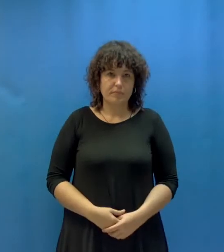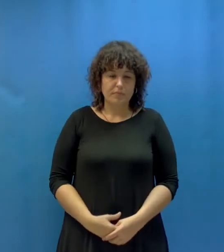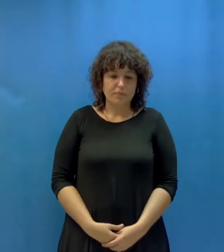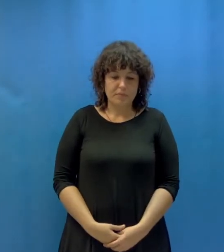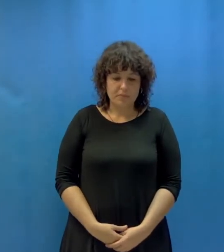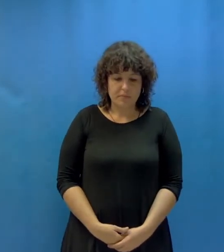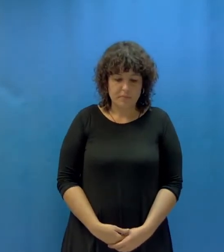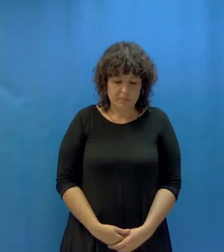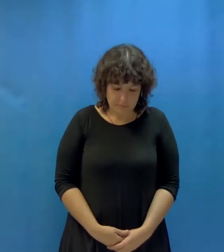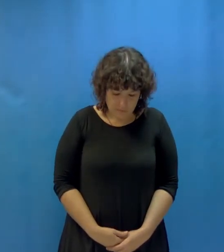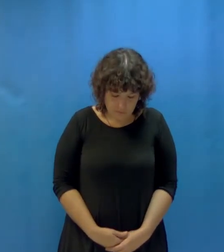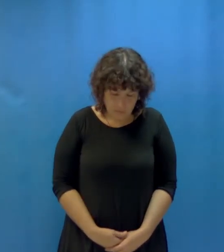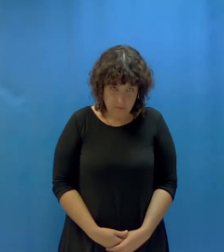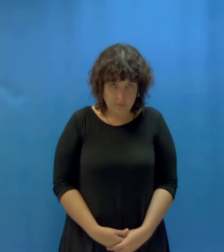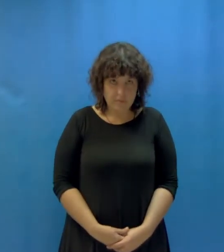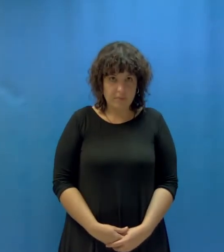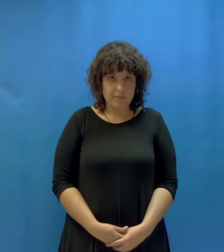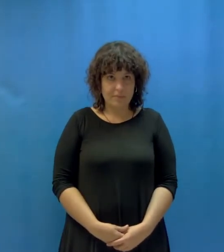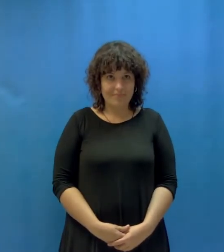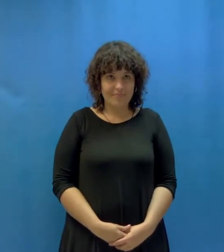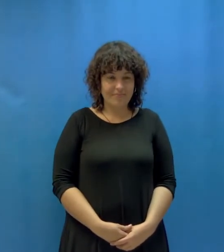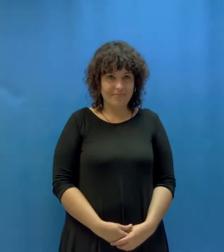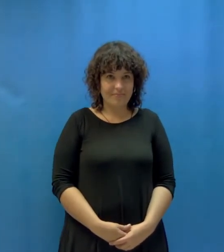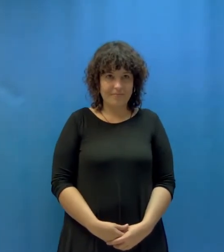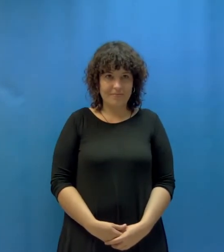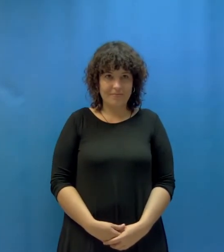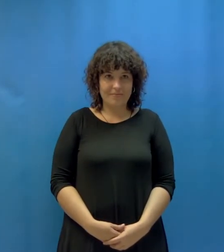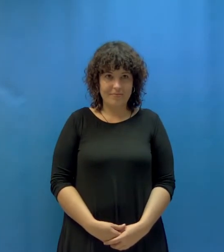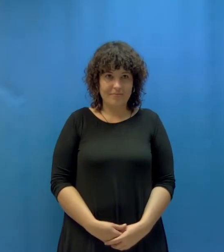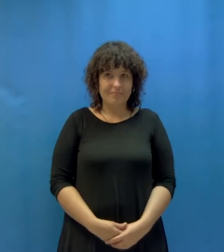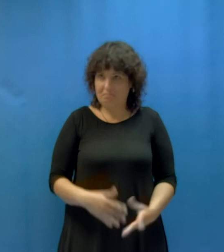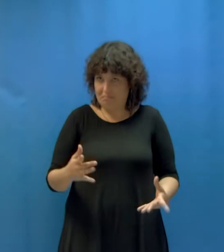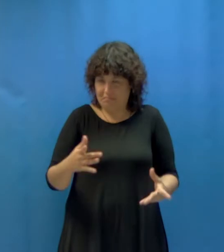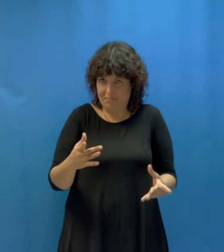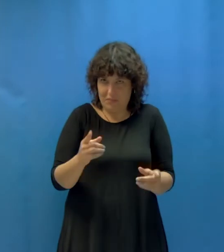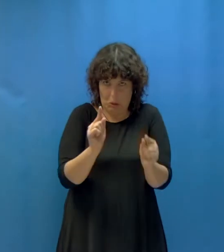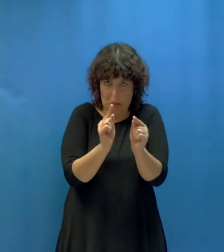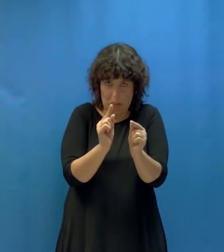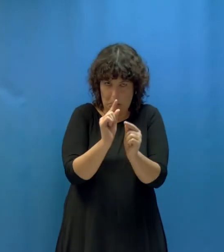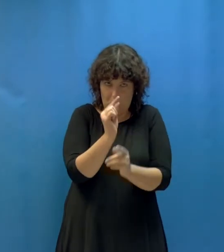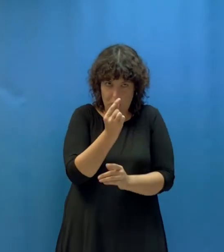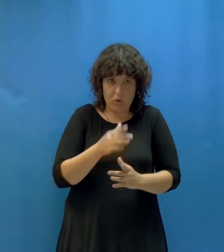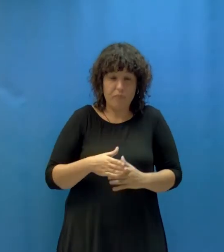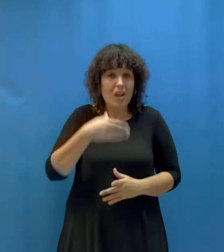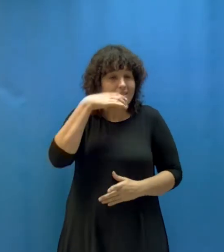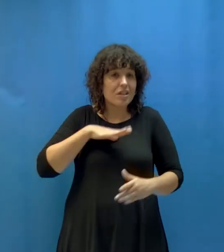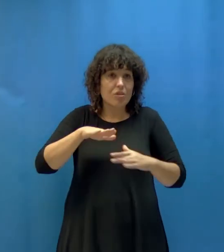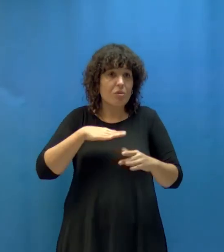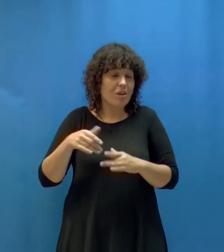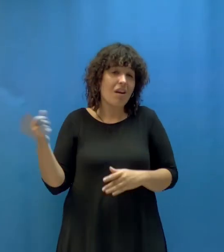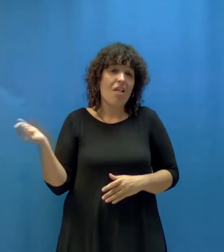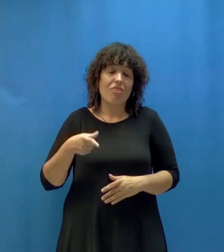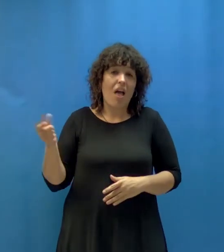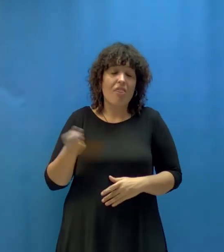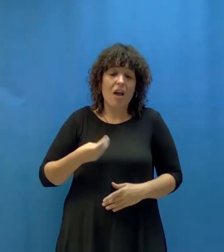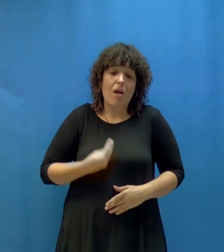Están contades. Bueno, Castelló Moviment hem mostrat reiteradament la nostra preocupació